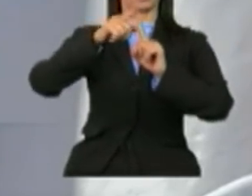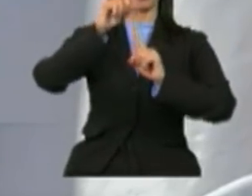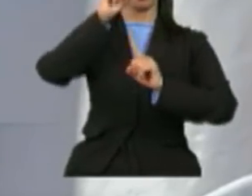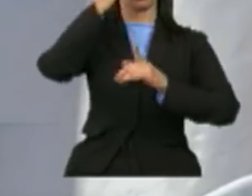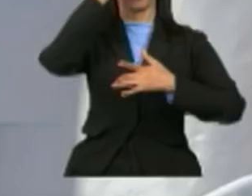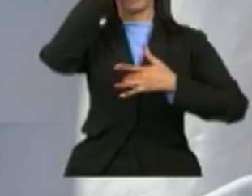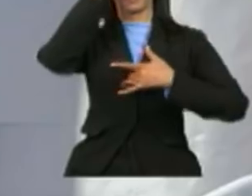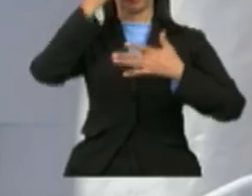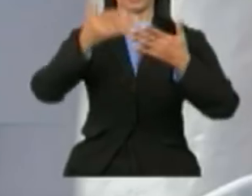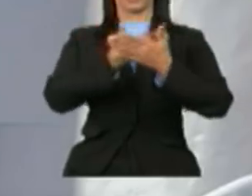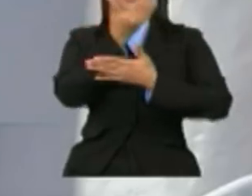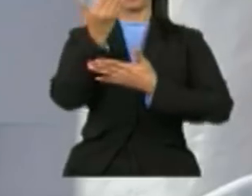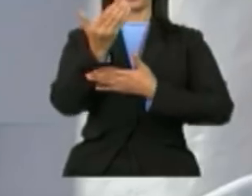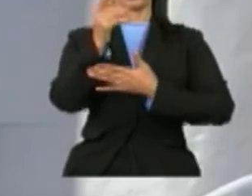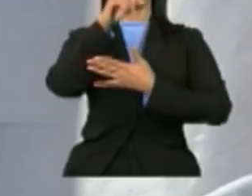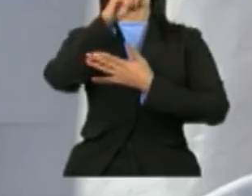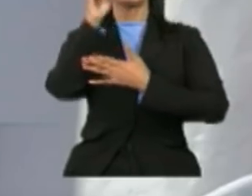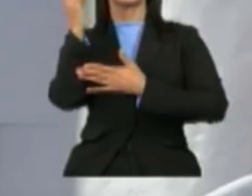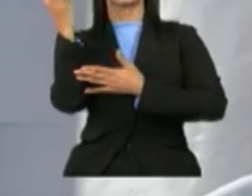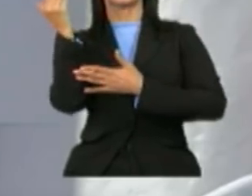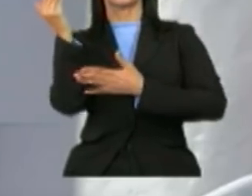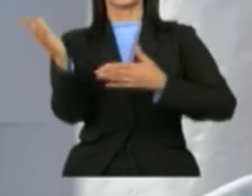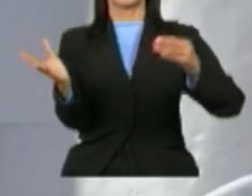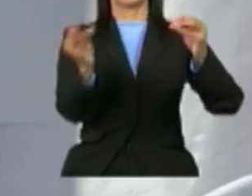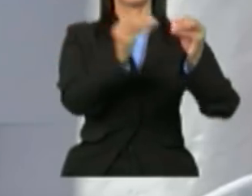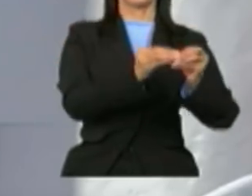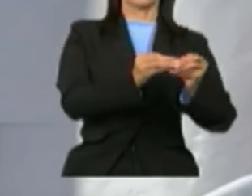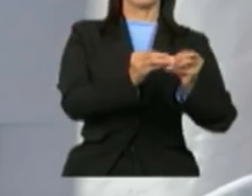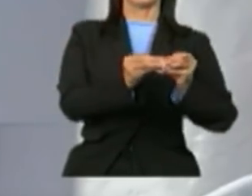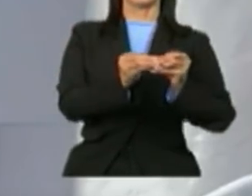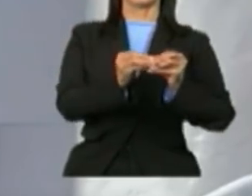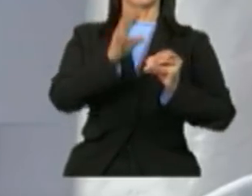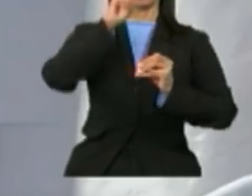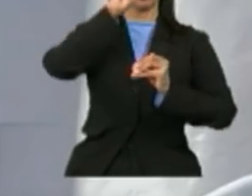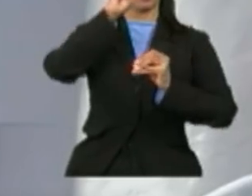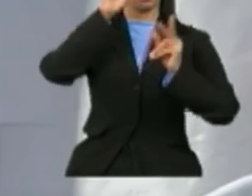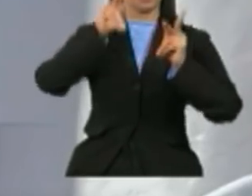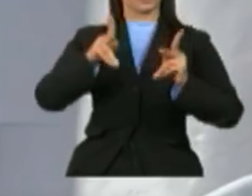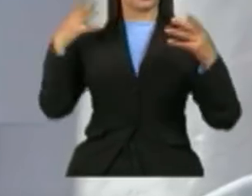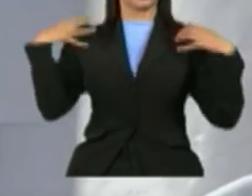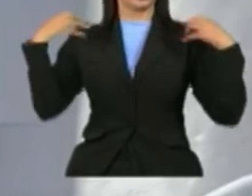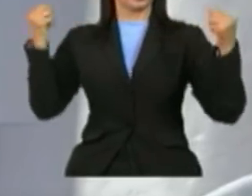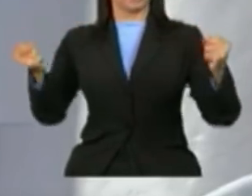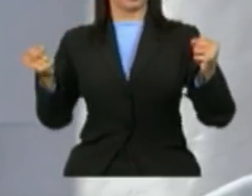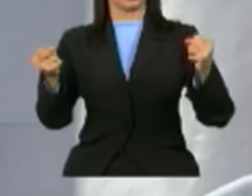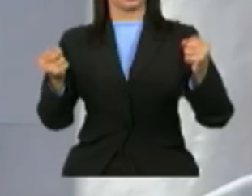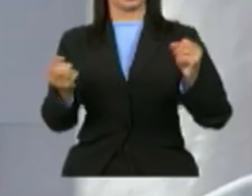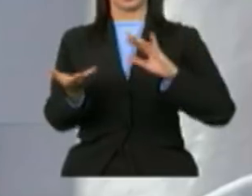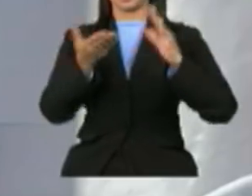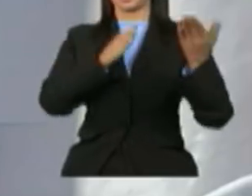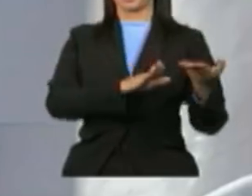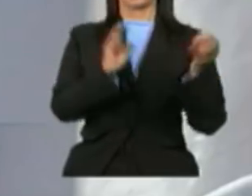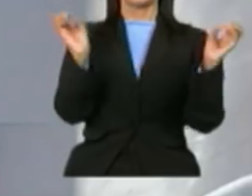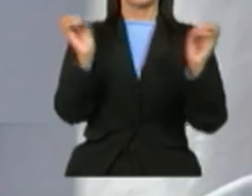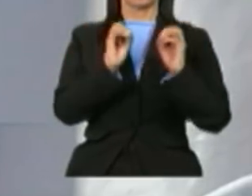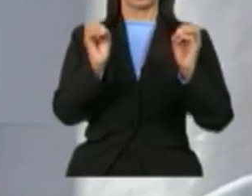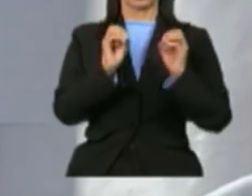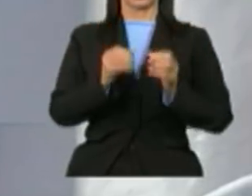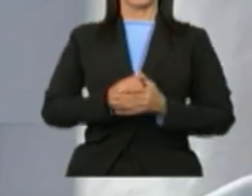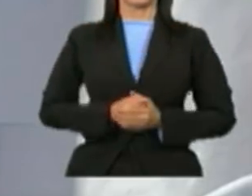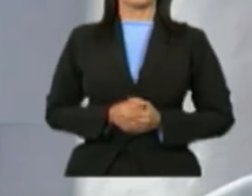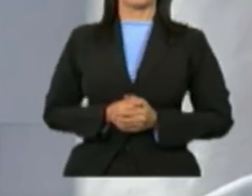un caso nuevo, 115 acumulados, 4 recuperados, 0